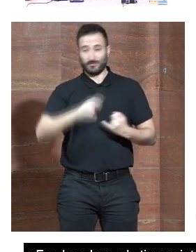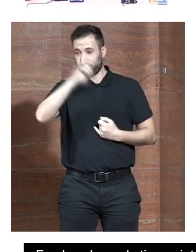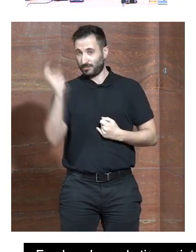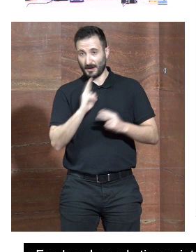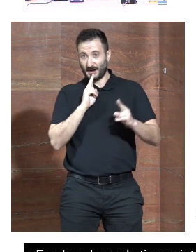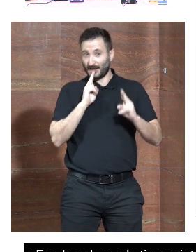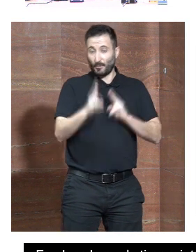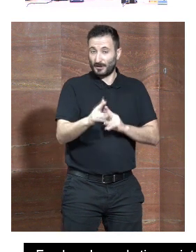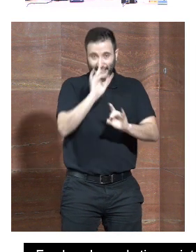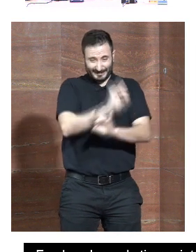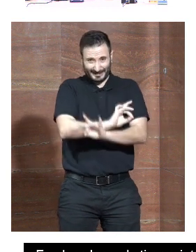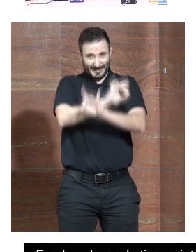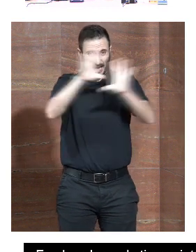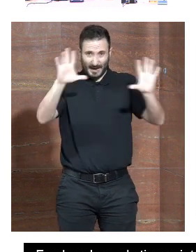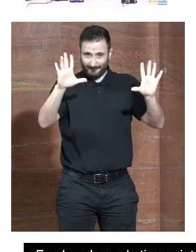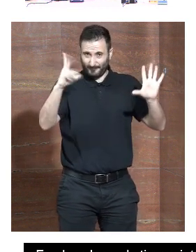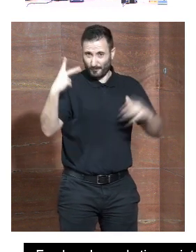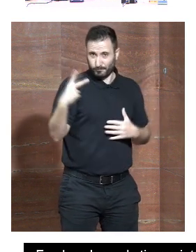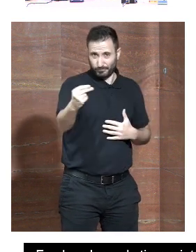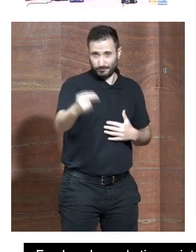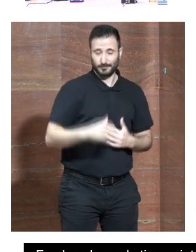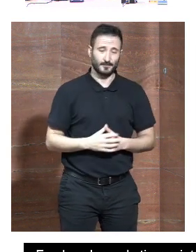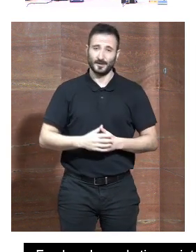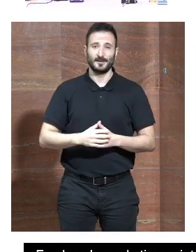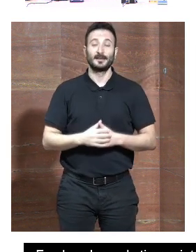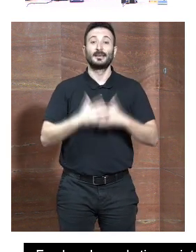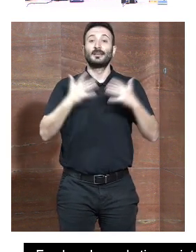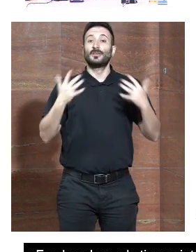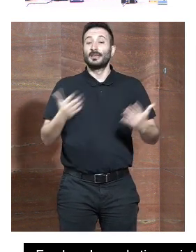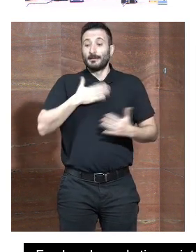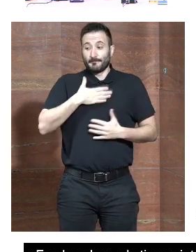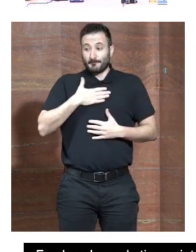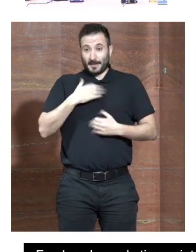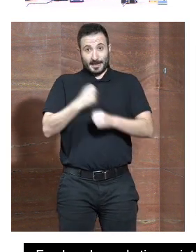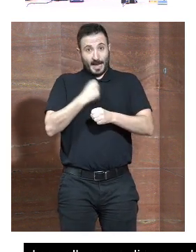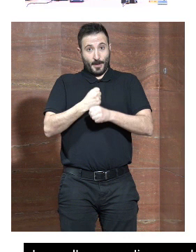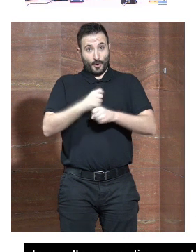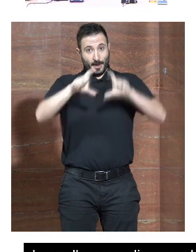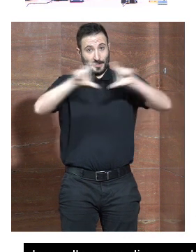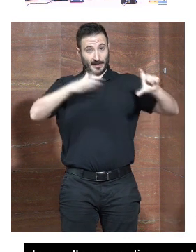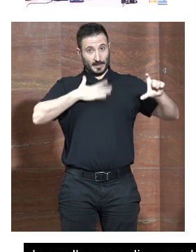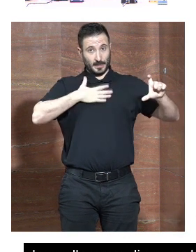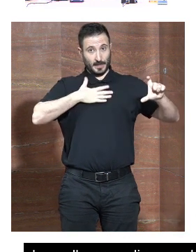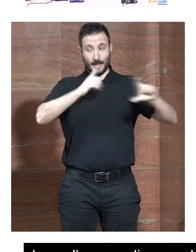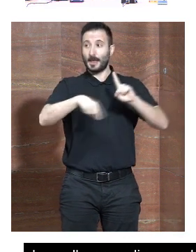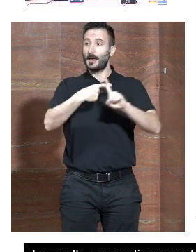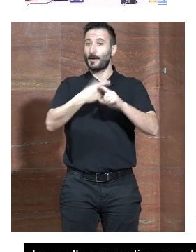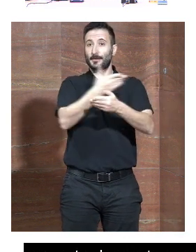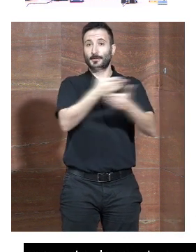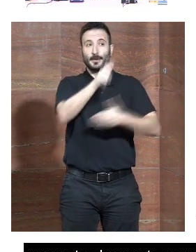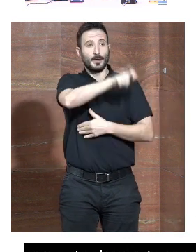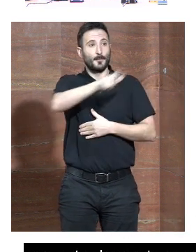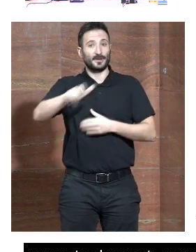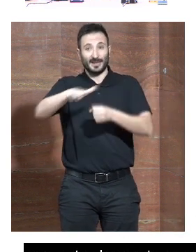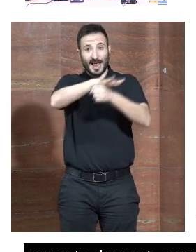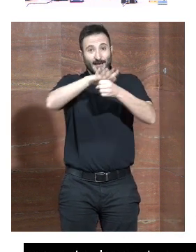respuesta claramente es no. Entonces, yo creo que el trabajo nuestro, realmente de toda la gente que